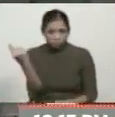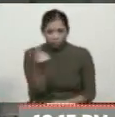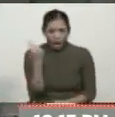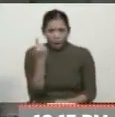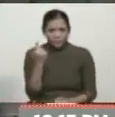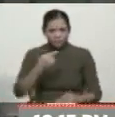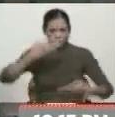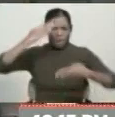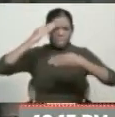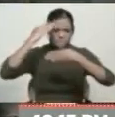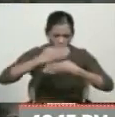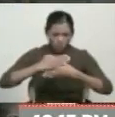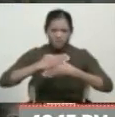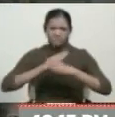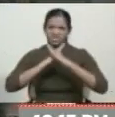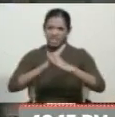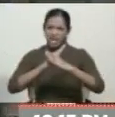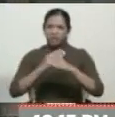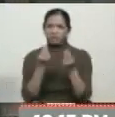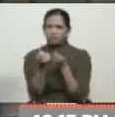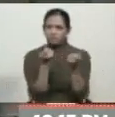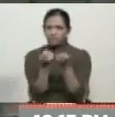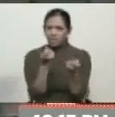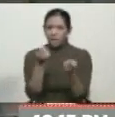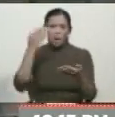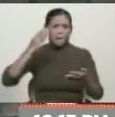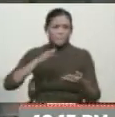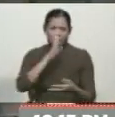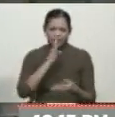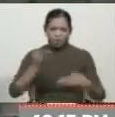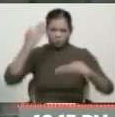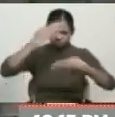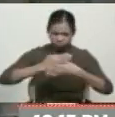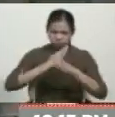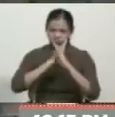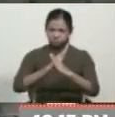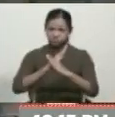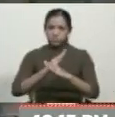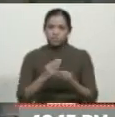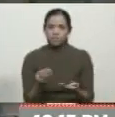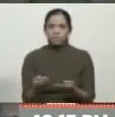bloquear cuentas, para hacer persecución financiera, para que las medicinas no lleguen,